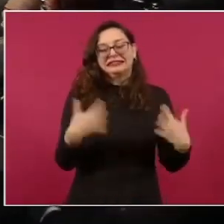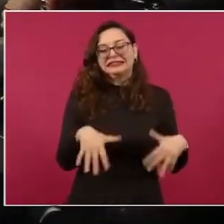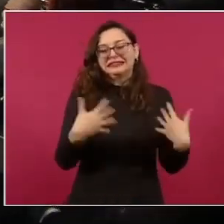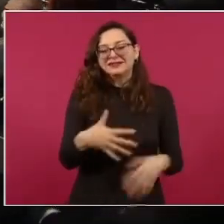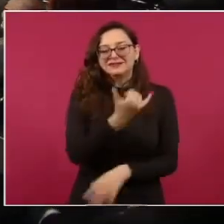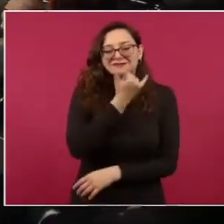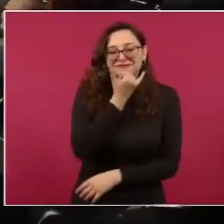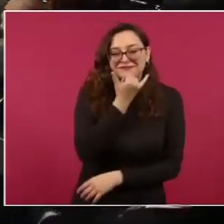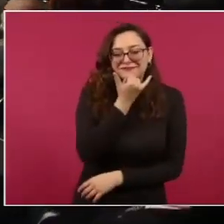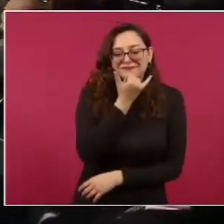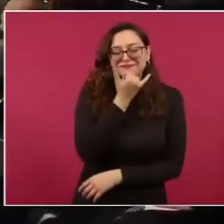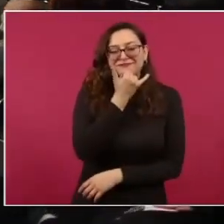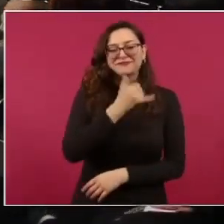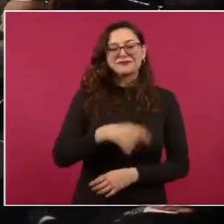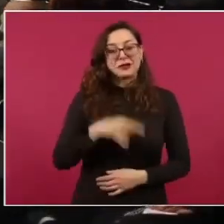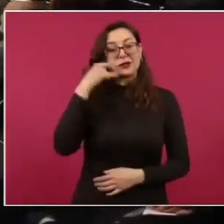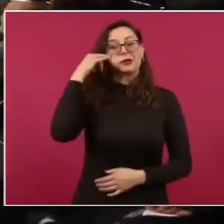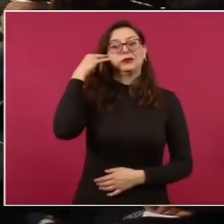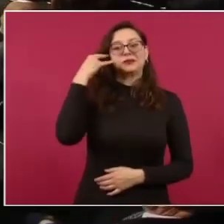Muchas gracias, señor presidente.